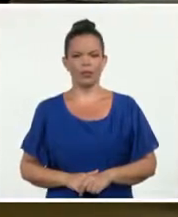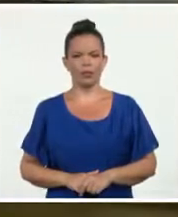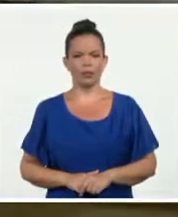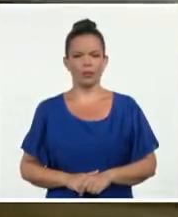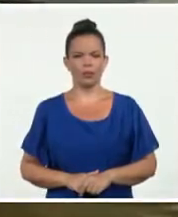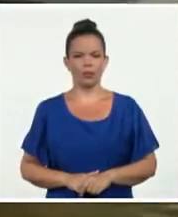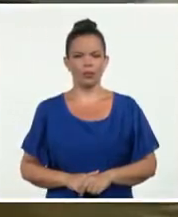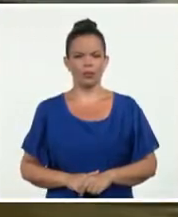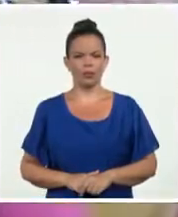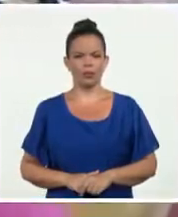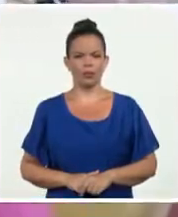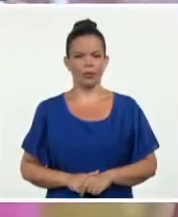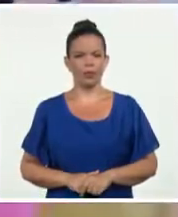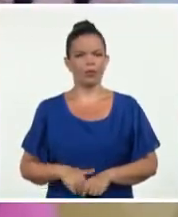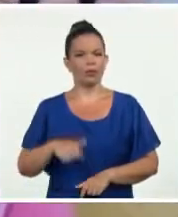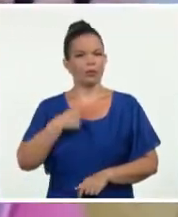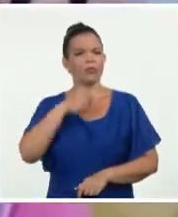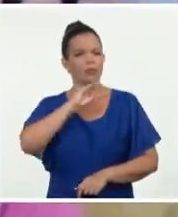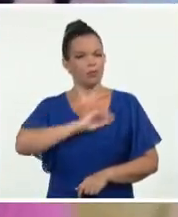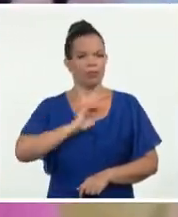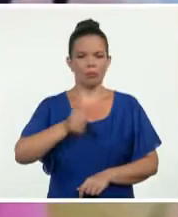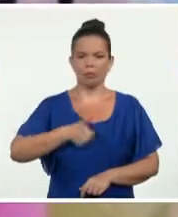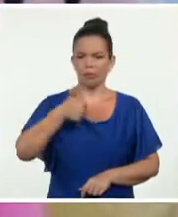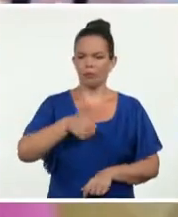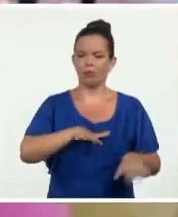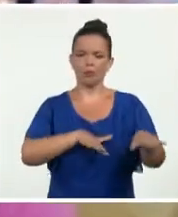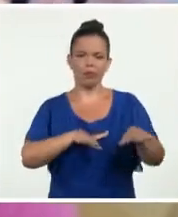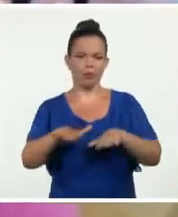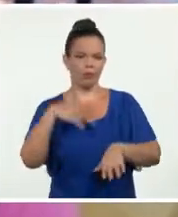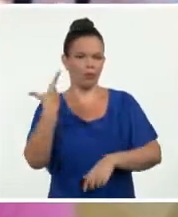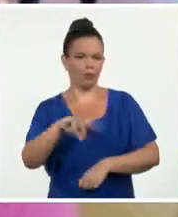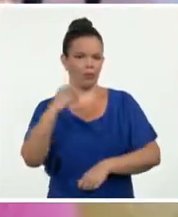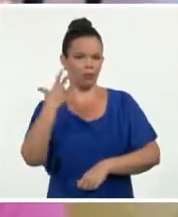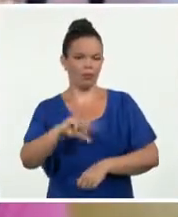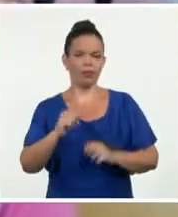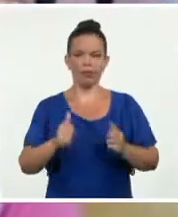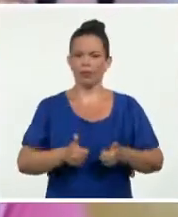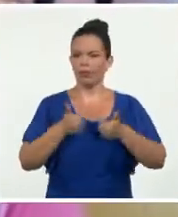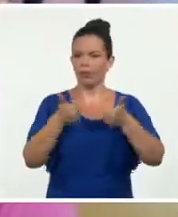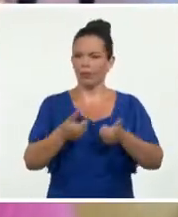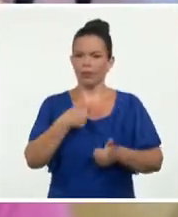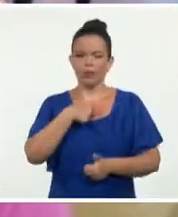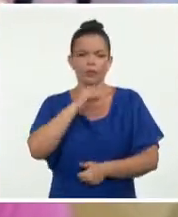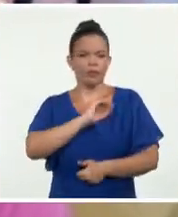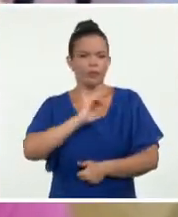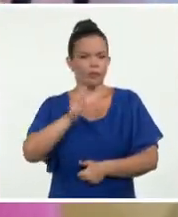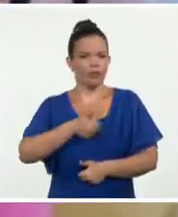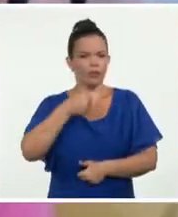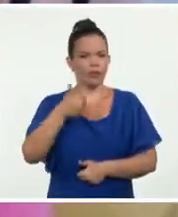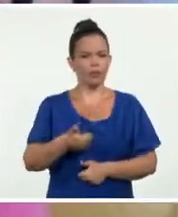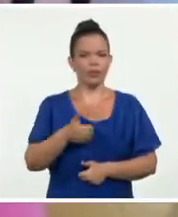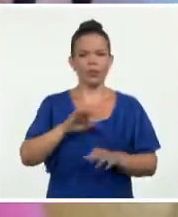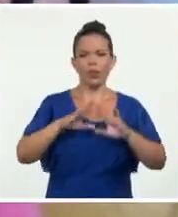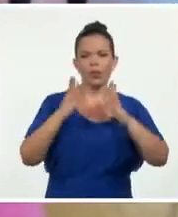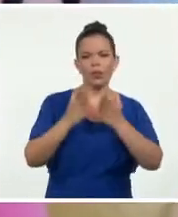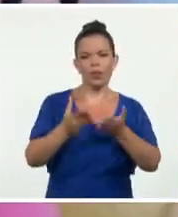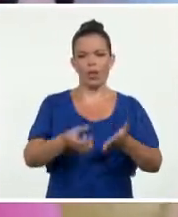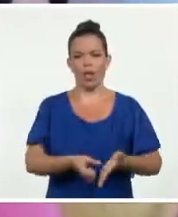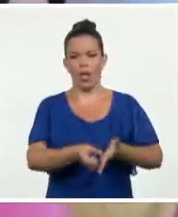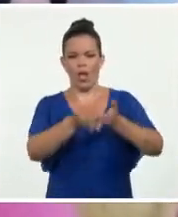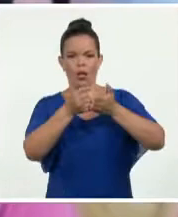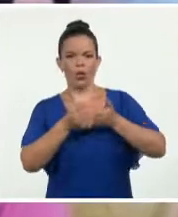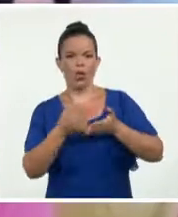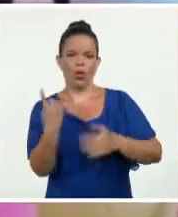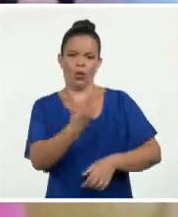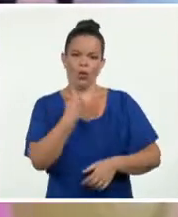Bueno, me encuentro bien, la preparación ha estado muy buena, hemos tenido lo máximo ayuda de las muchachitas y estamos ready para